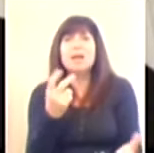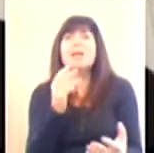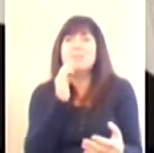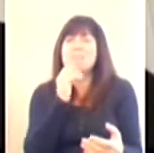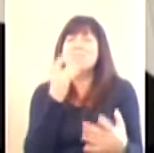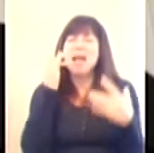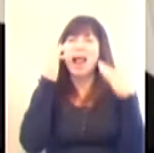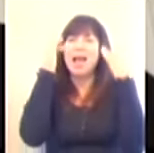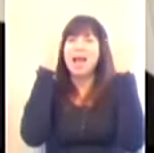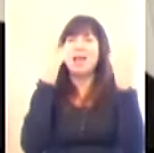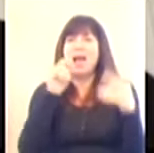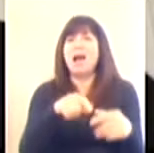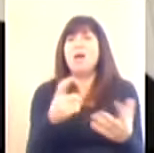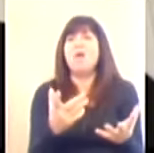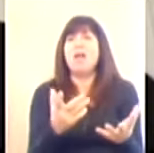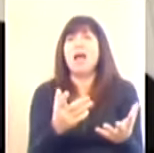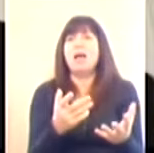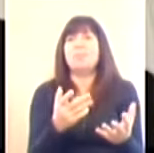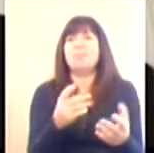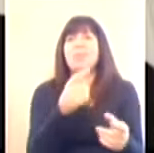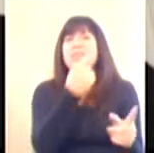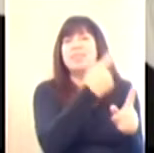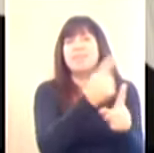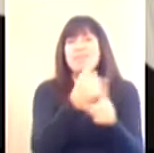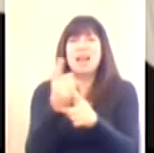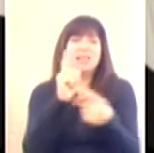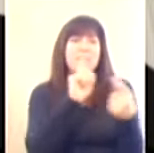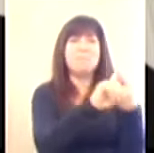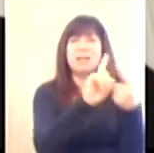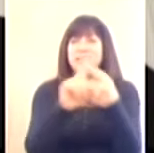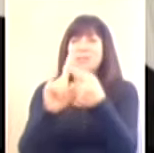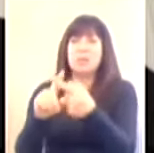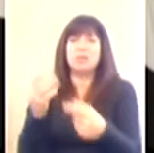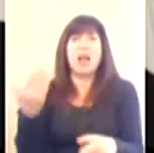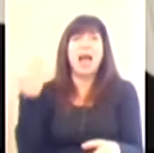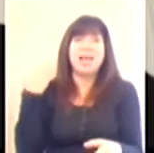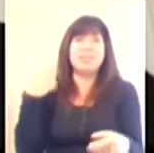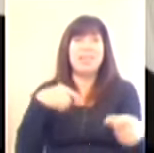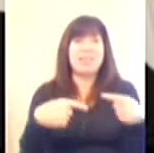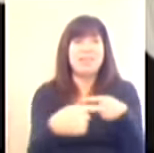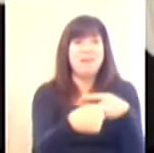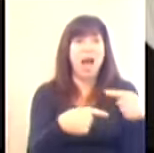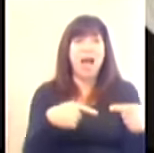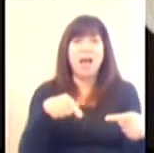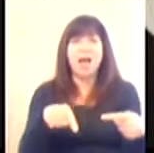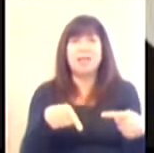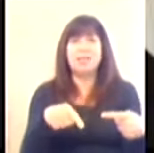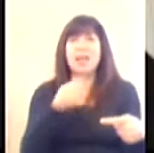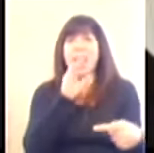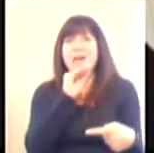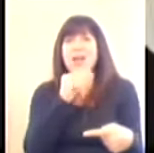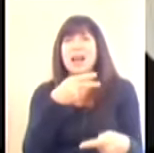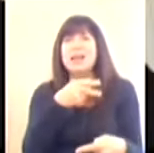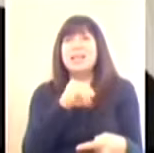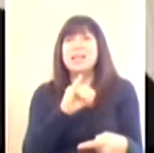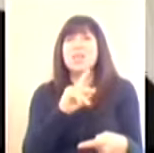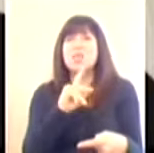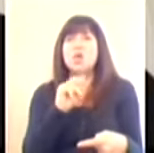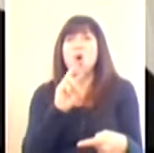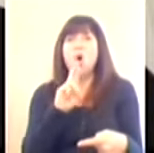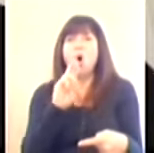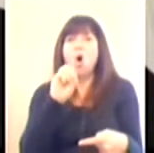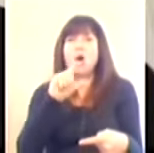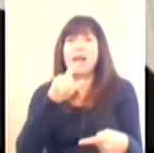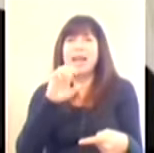que varios de los que participaron de este debate antes que yo hablaran de hidrógeno verde con mucho entusiasmo. Me parece